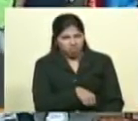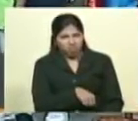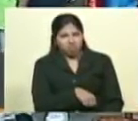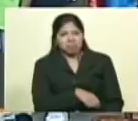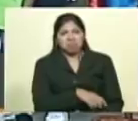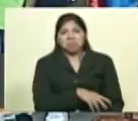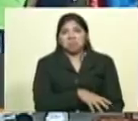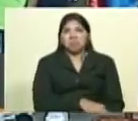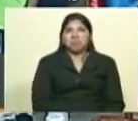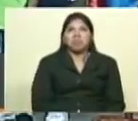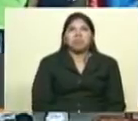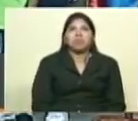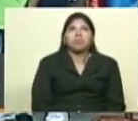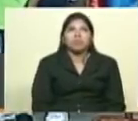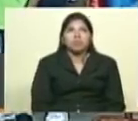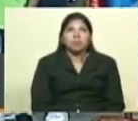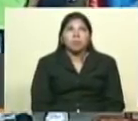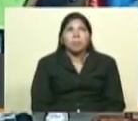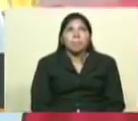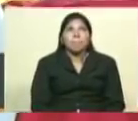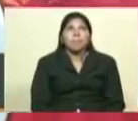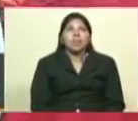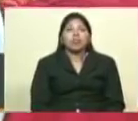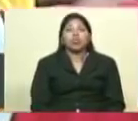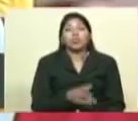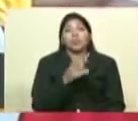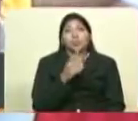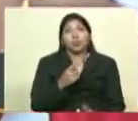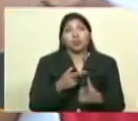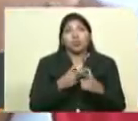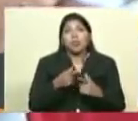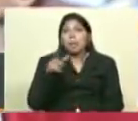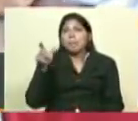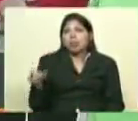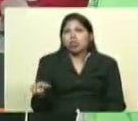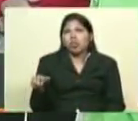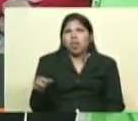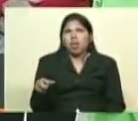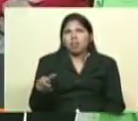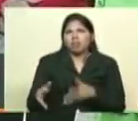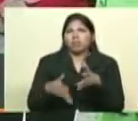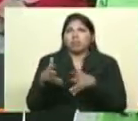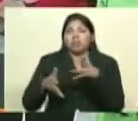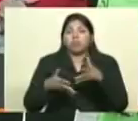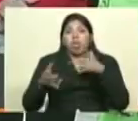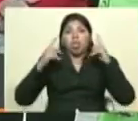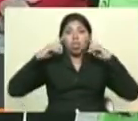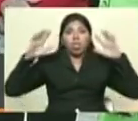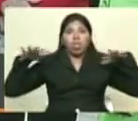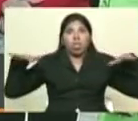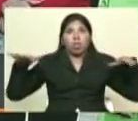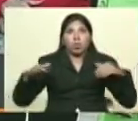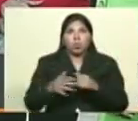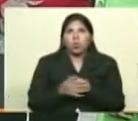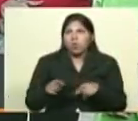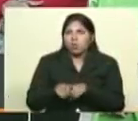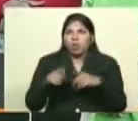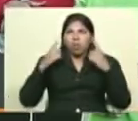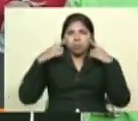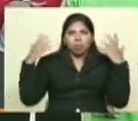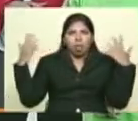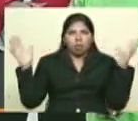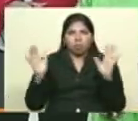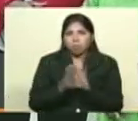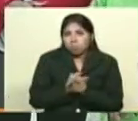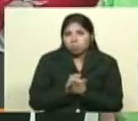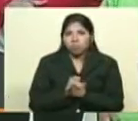Entonces, cuando alguien hablaba más de la cuenta y decía cosas más de la cuenta, se le decía, a este se le va el yo-yo. Porque se le